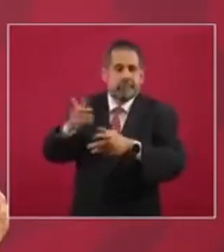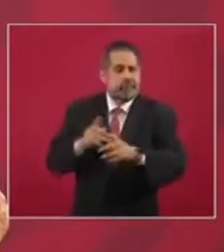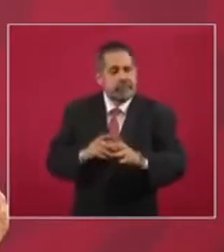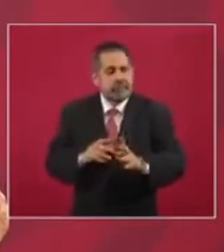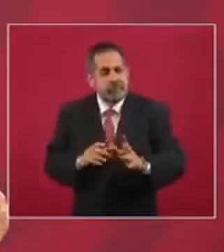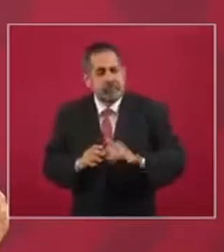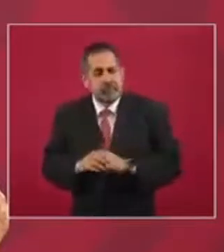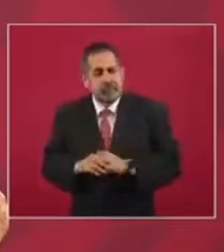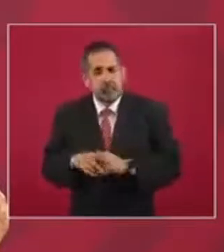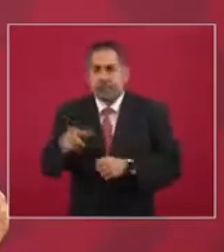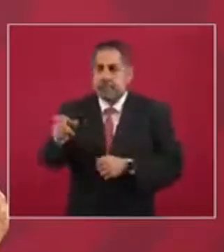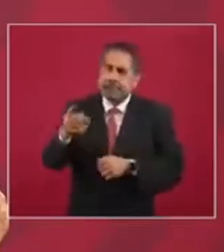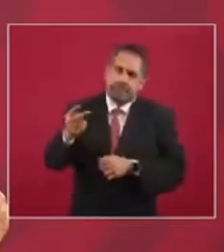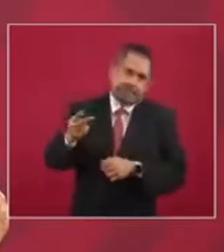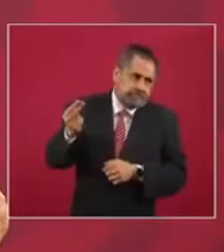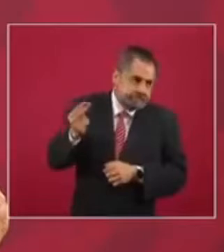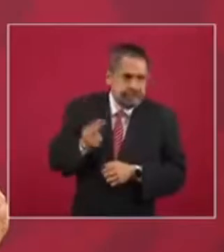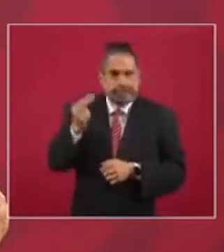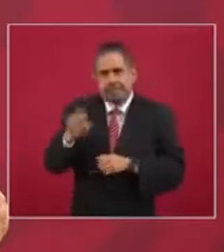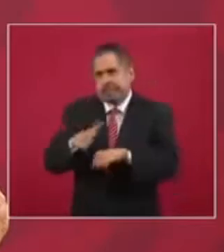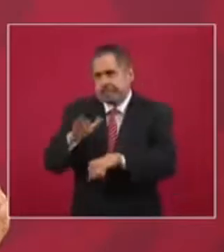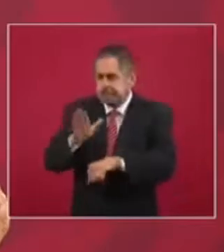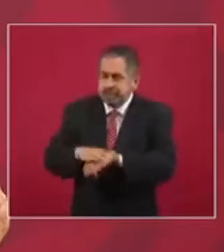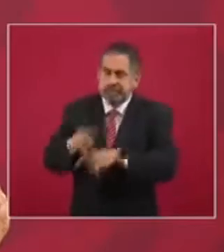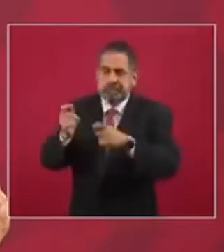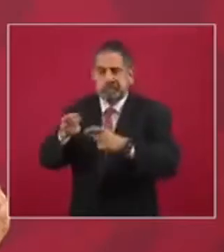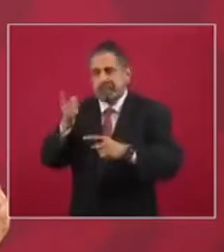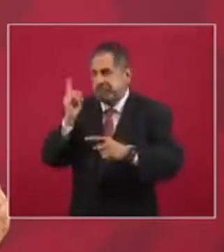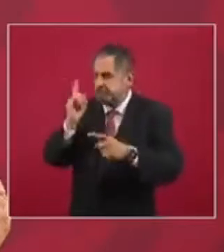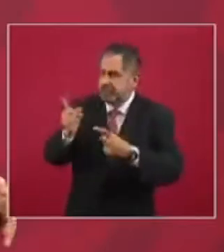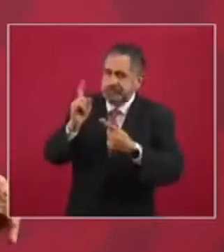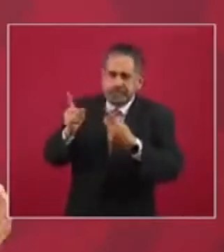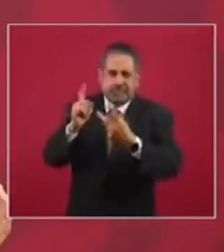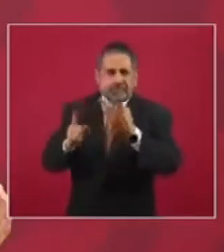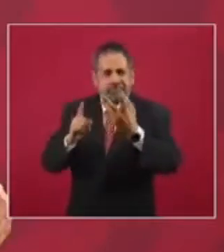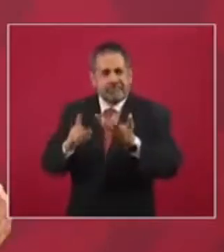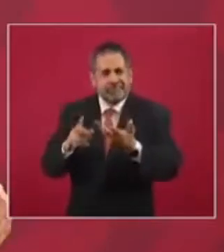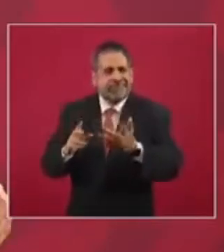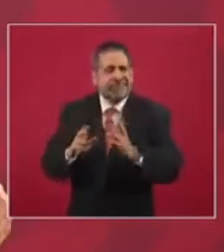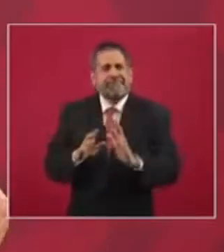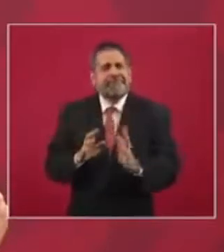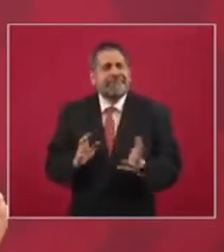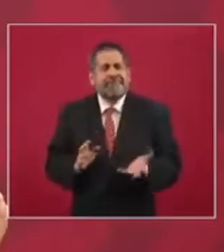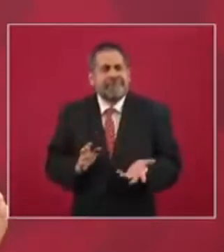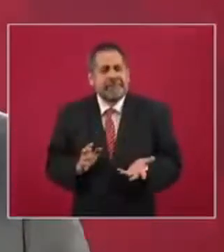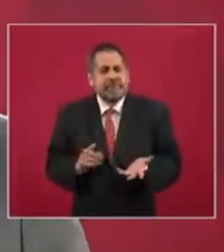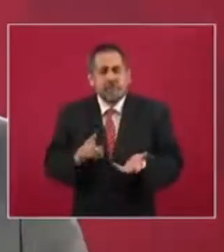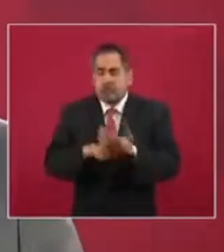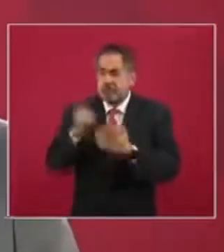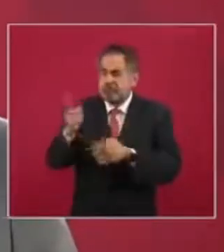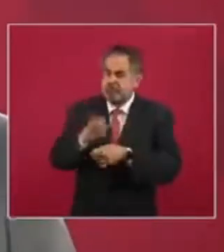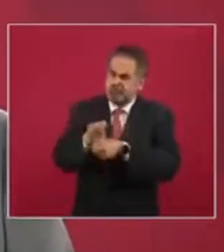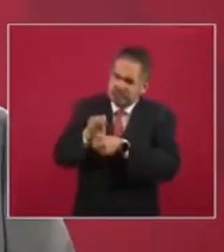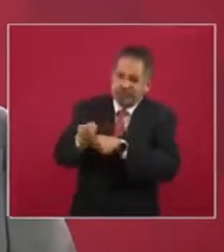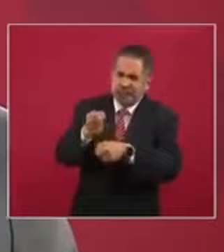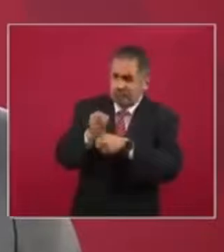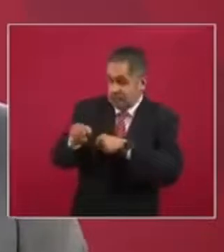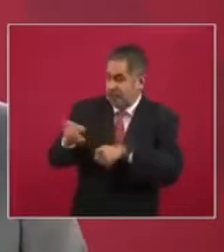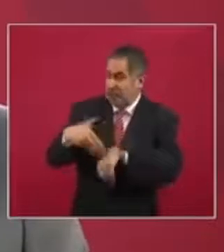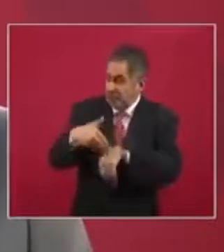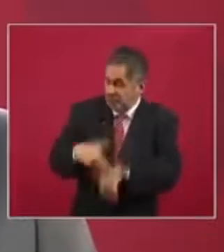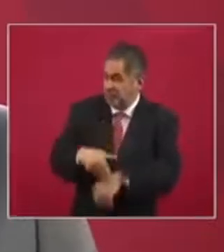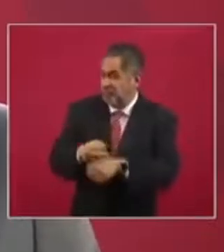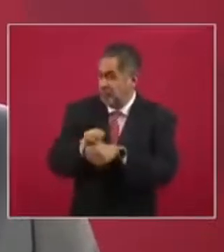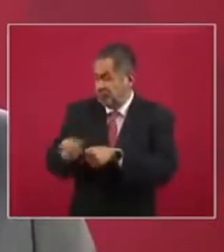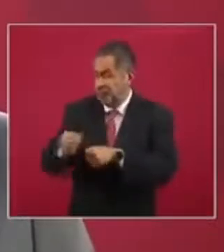o requiere de tutela o requiere de maltrato o